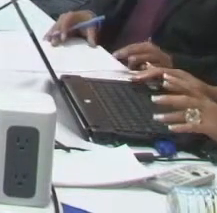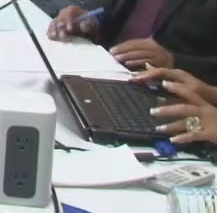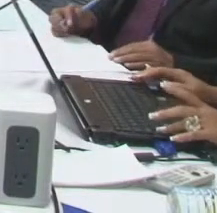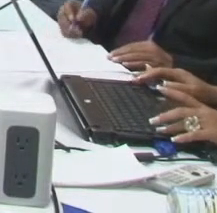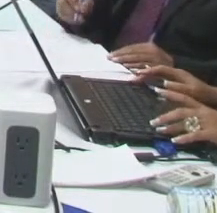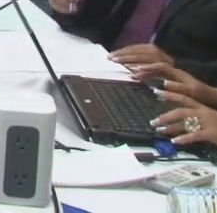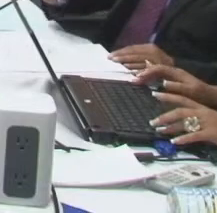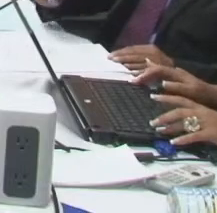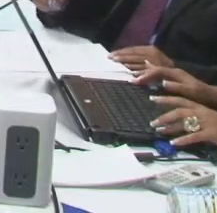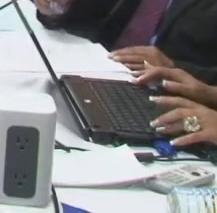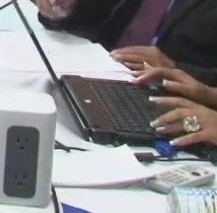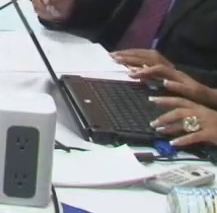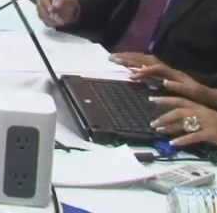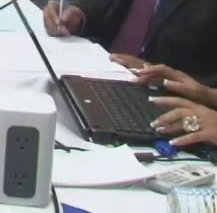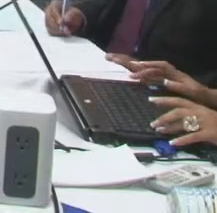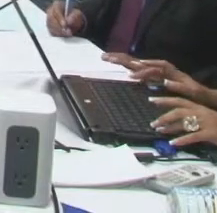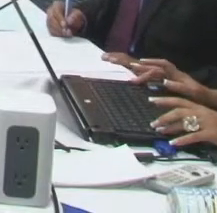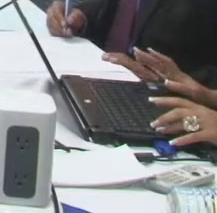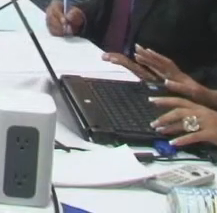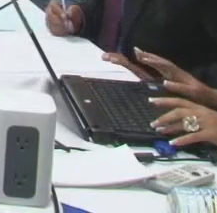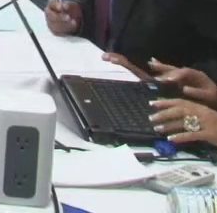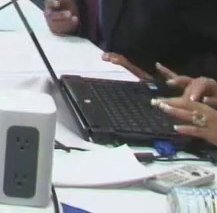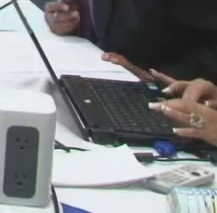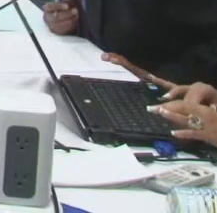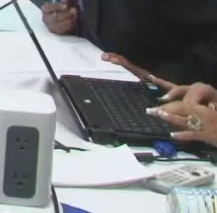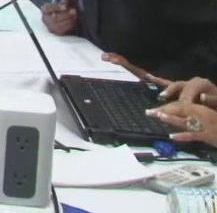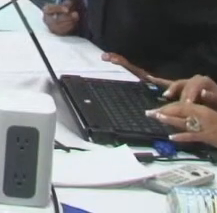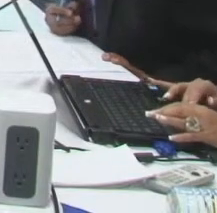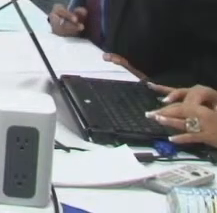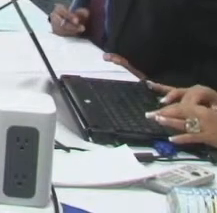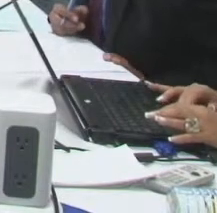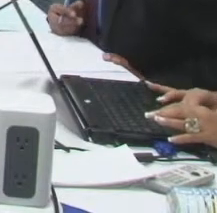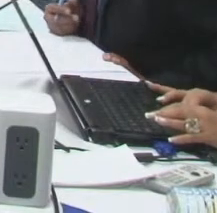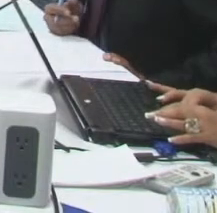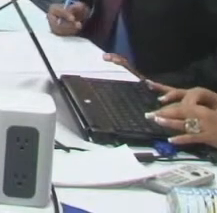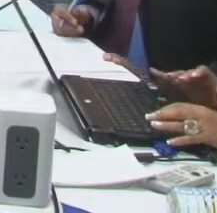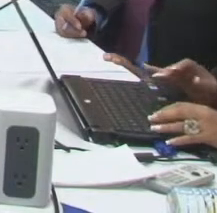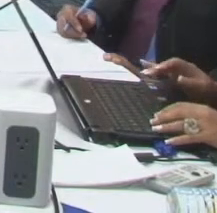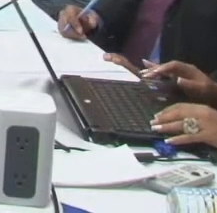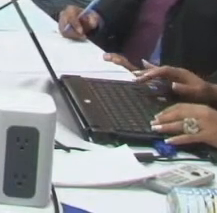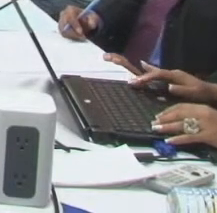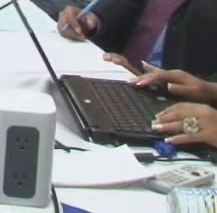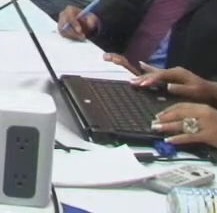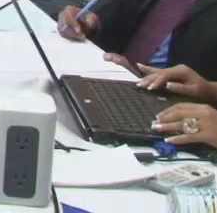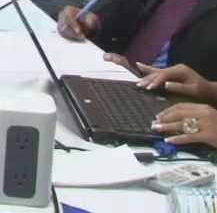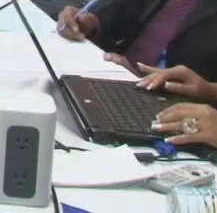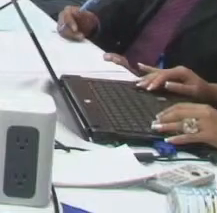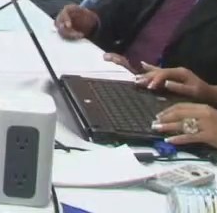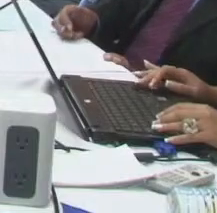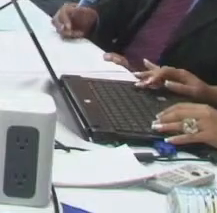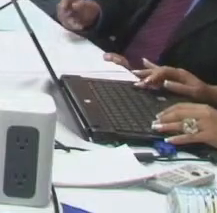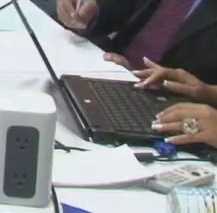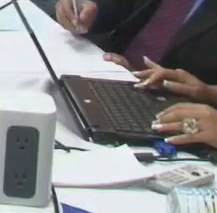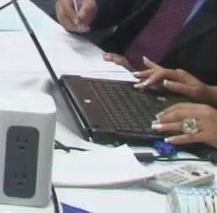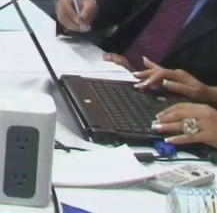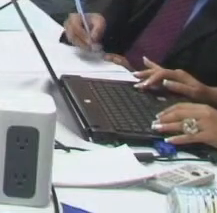delito. Cierre temporal, artículo 13. ¿Observaciones, señores diputados? ¿No lo hay, licenciada?